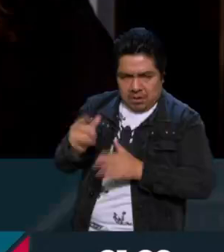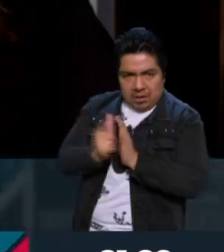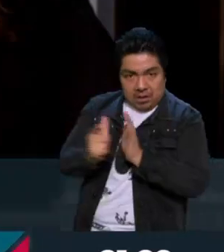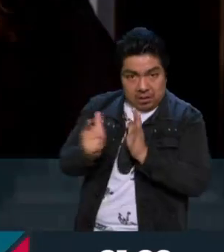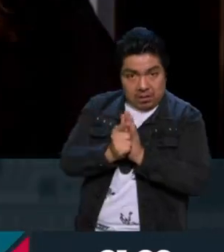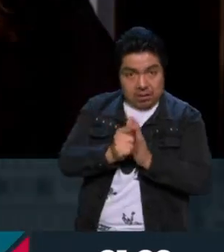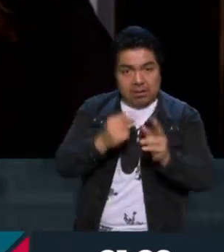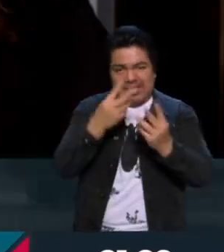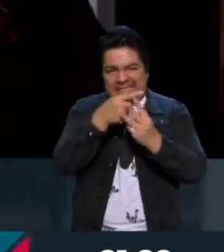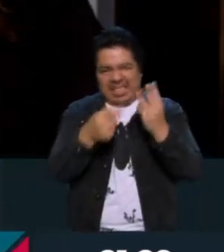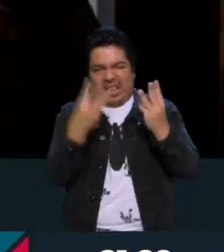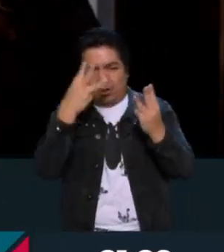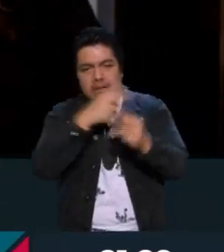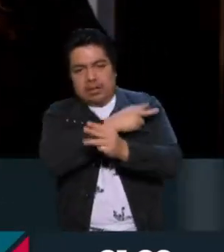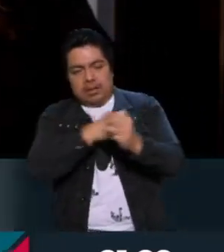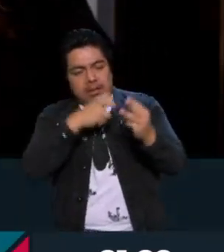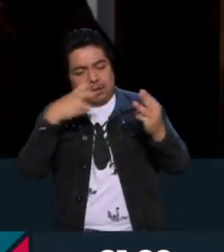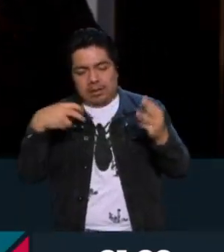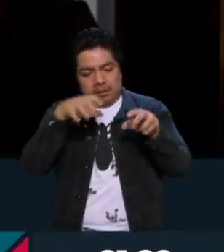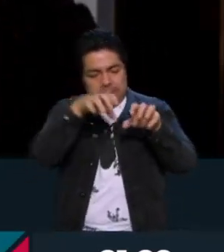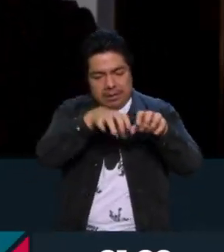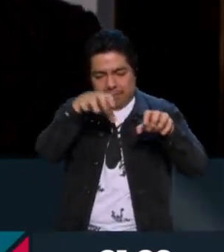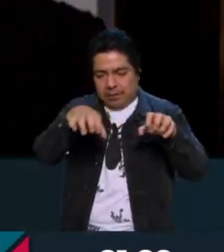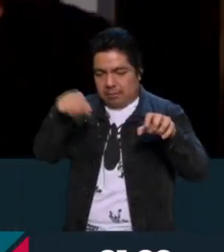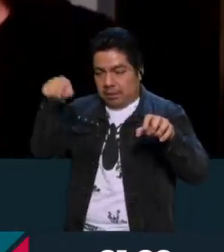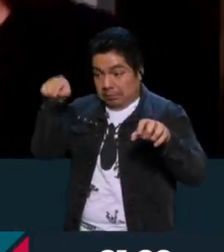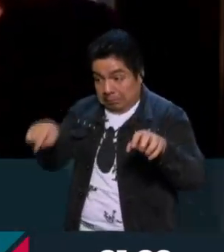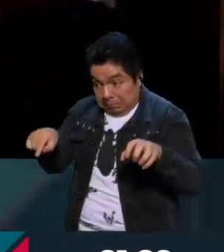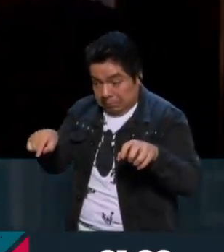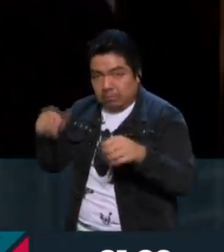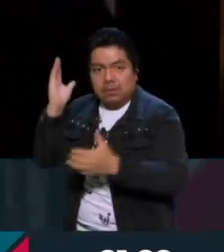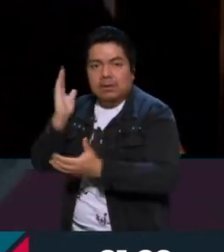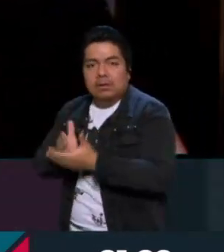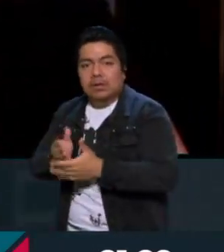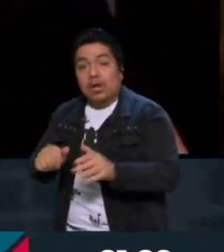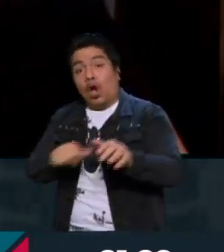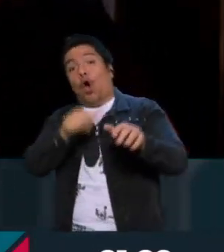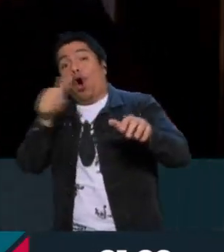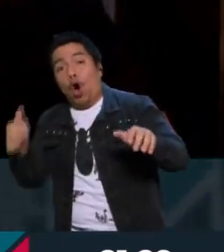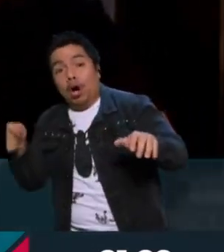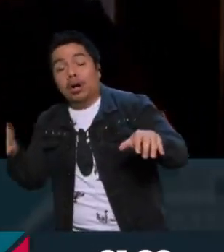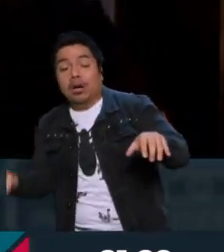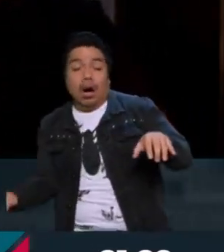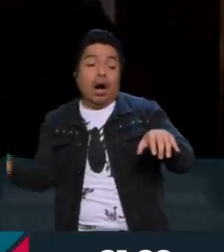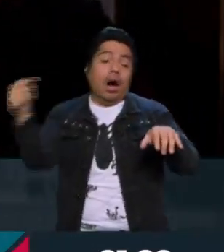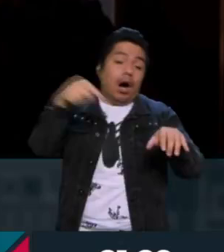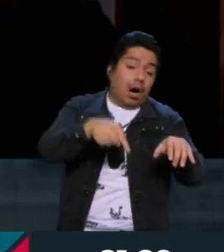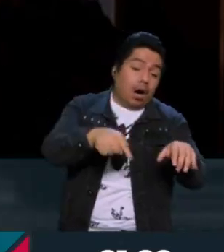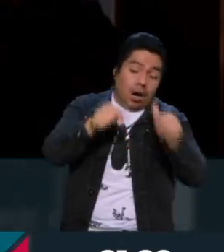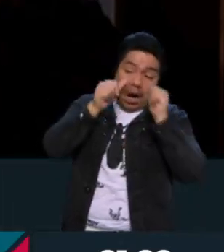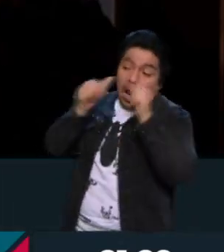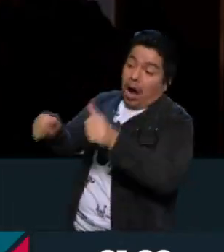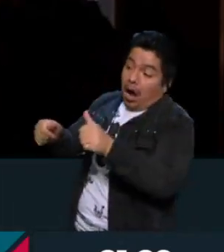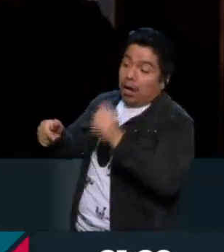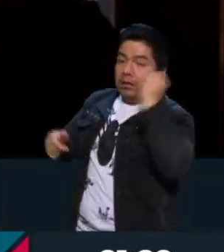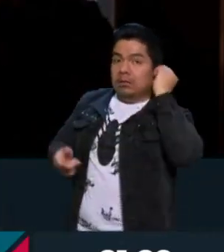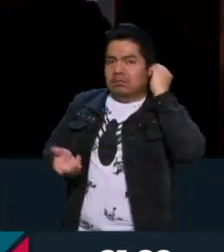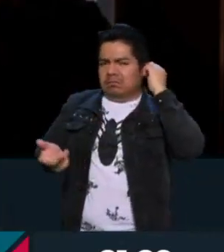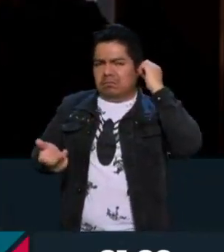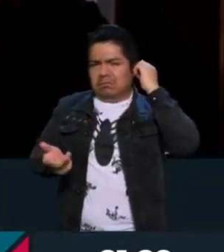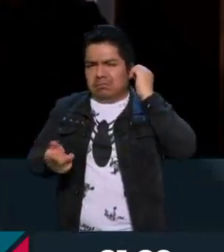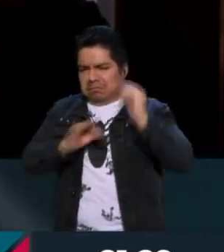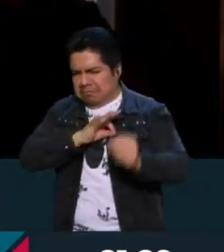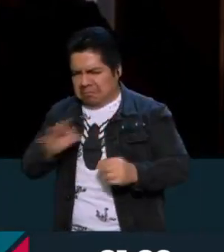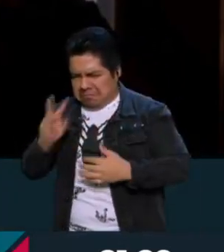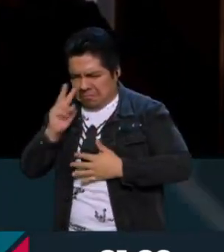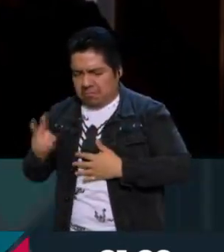Unión puede ponerse en paro para exigir que otro de los poderes atienda a sus intereses. Me